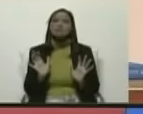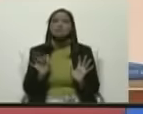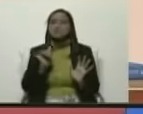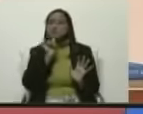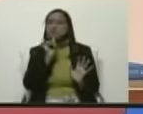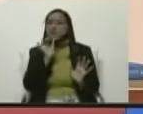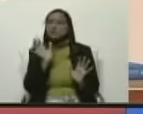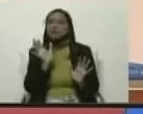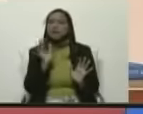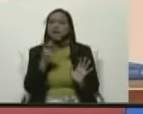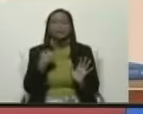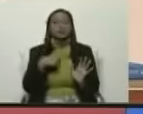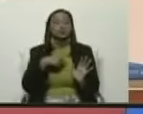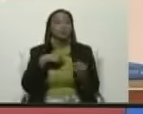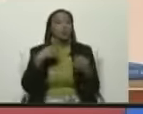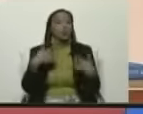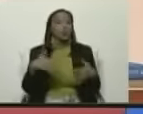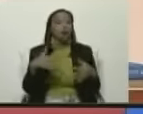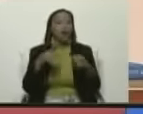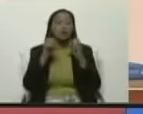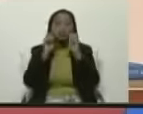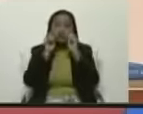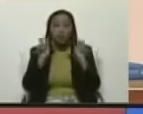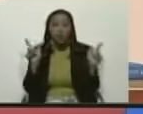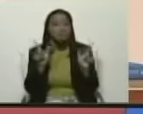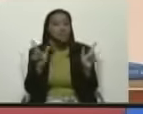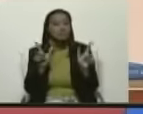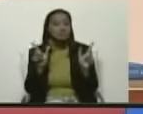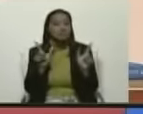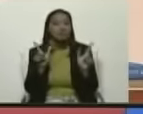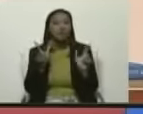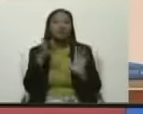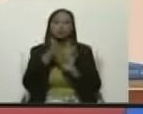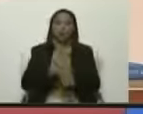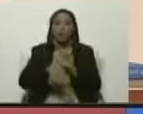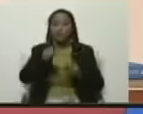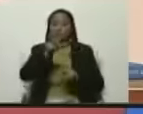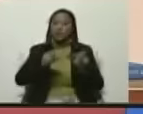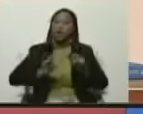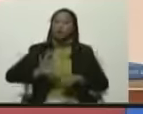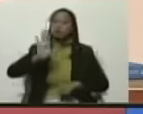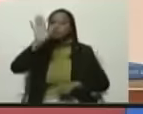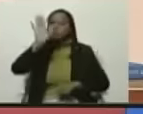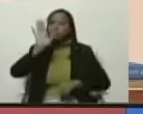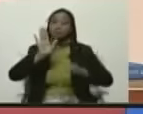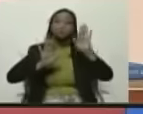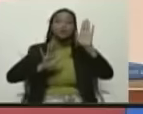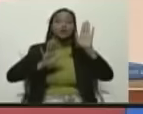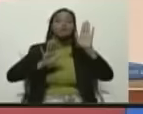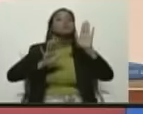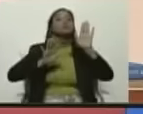Y yo me quedo sorprendido en algunos lugares la cantidad de personas que levantan la mano y no son nuevos votantes.